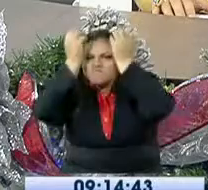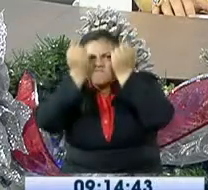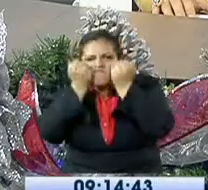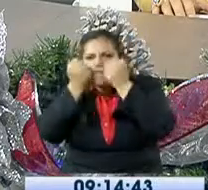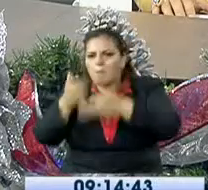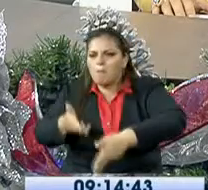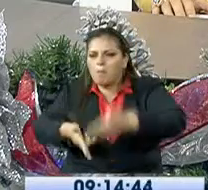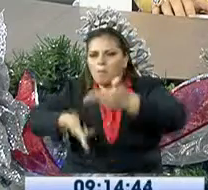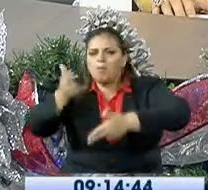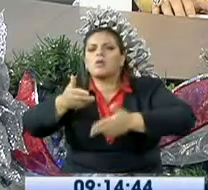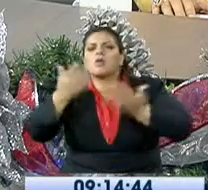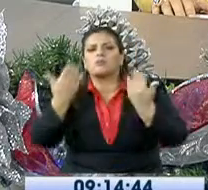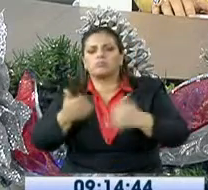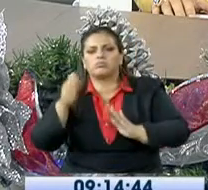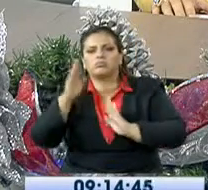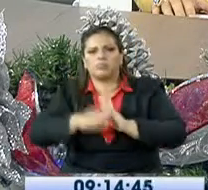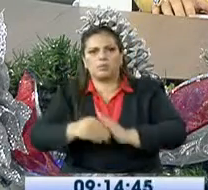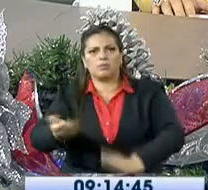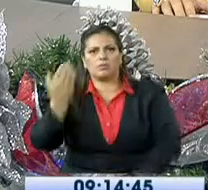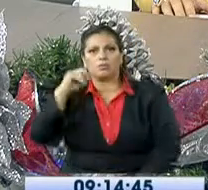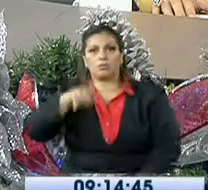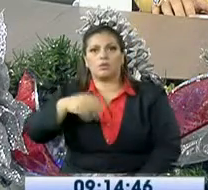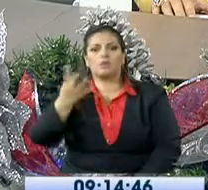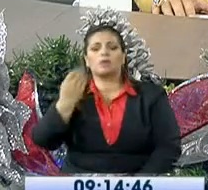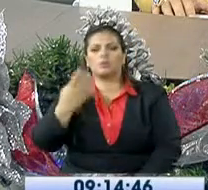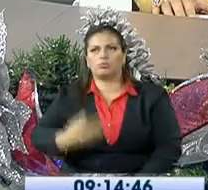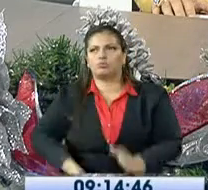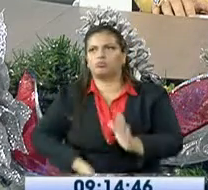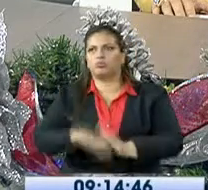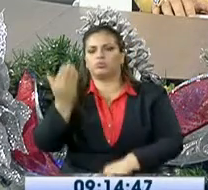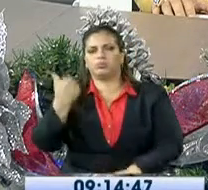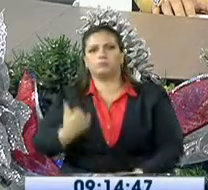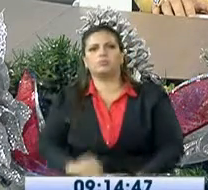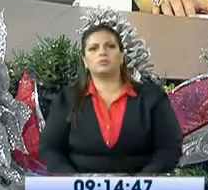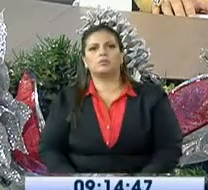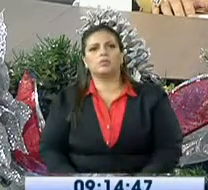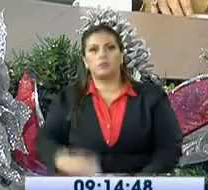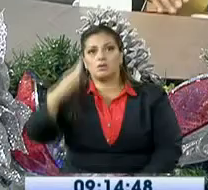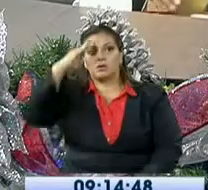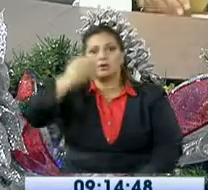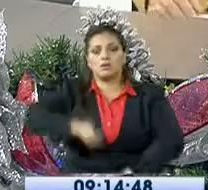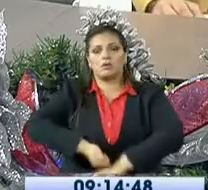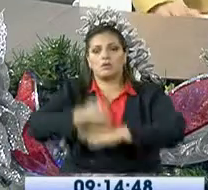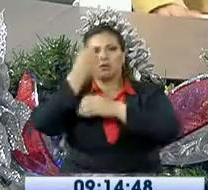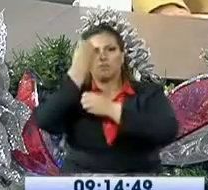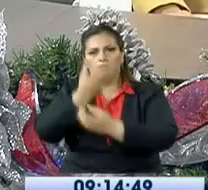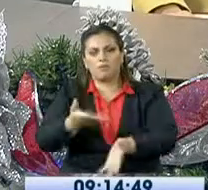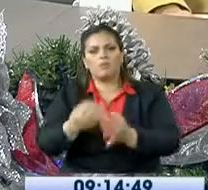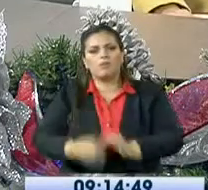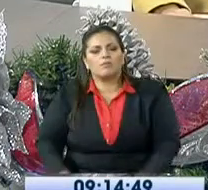unidades de policía comunitaria es fundamental en la consecución de los objetivos.